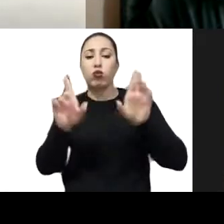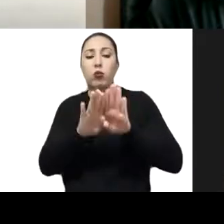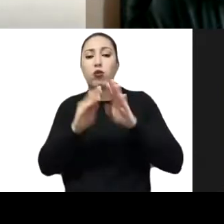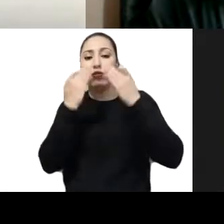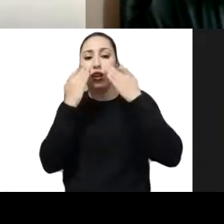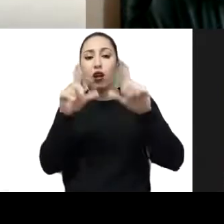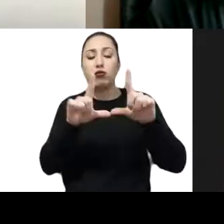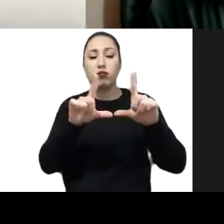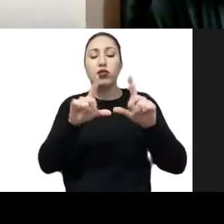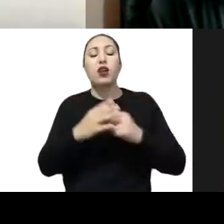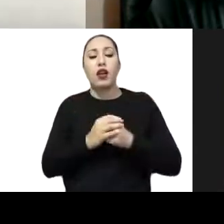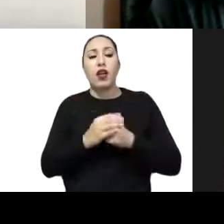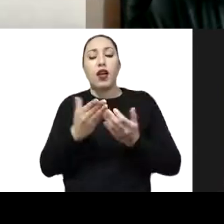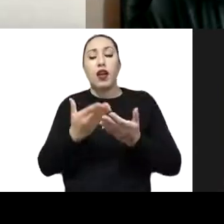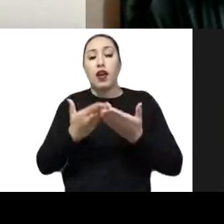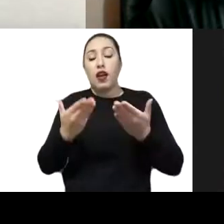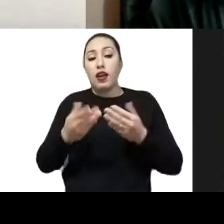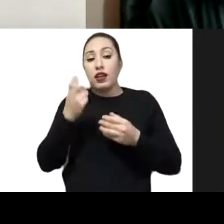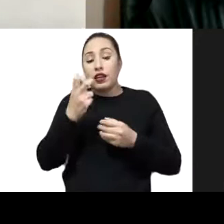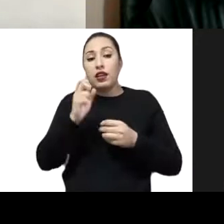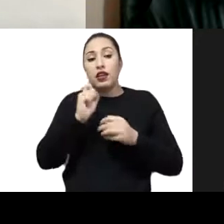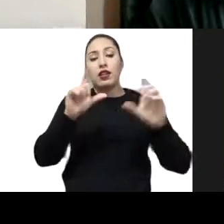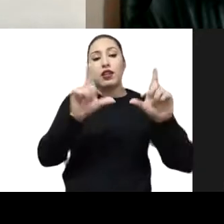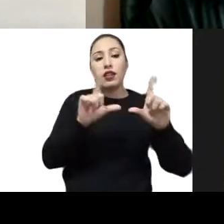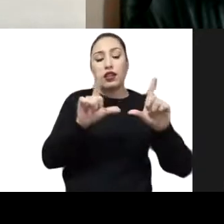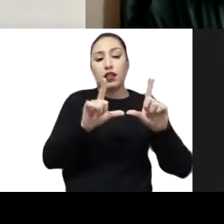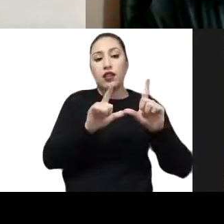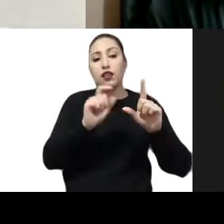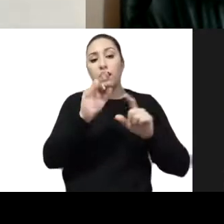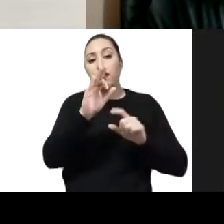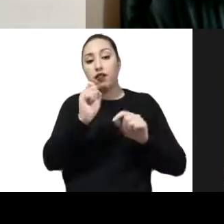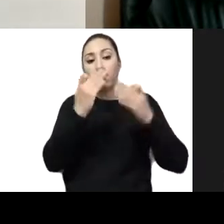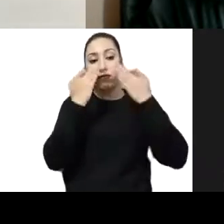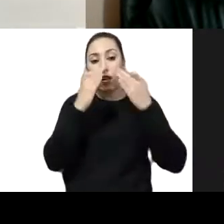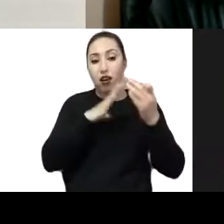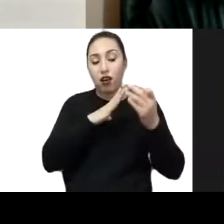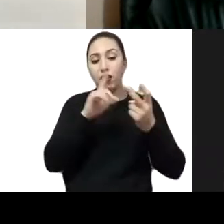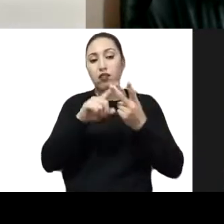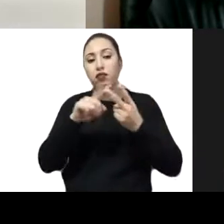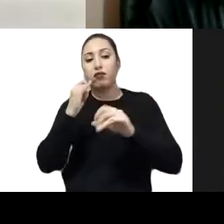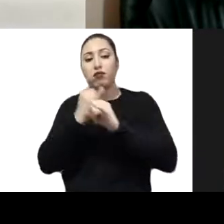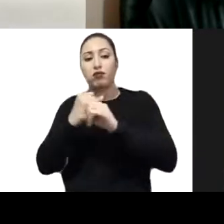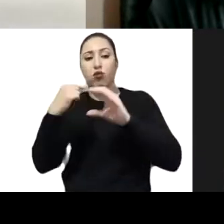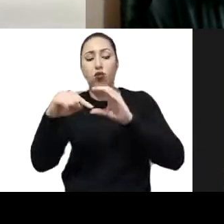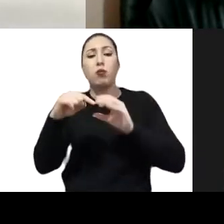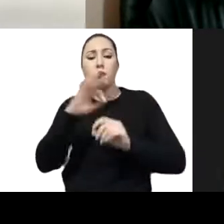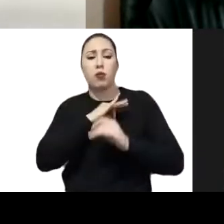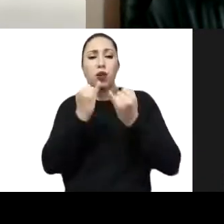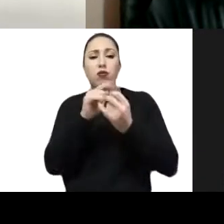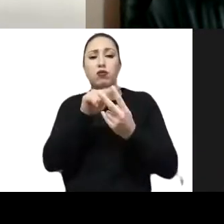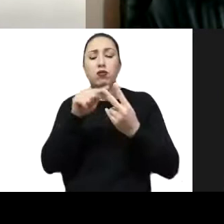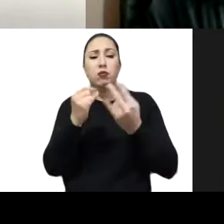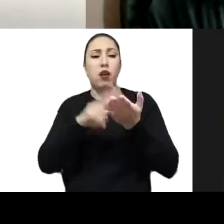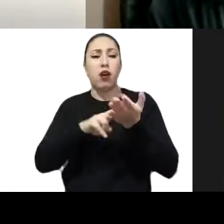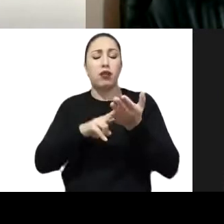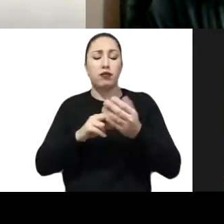y electrónica tendrán la misma validez en todas las actividades de carácter profesional.